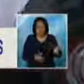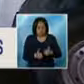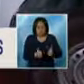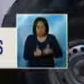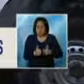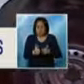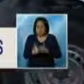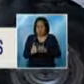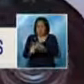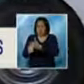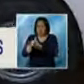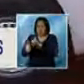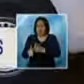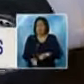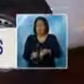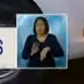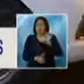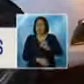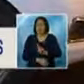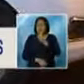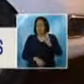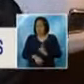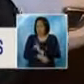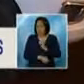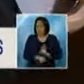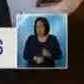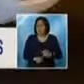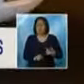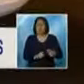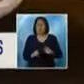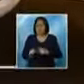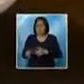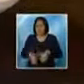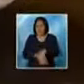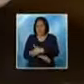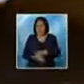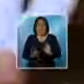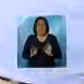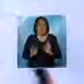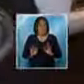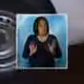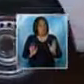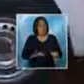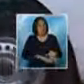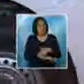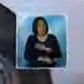intensa persecución que ha durado más de una hora en varias calles, las más peligrosas del Callao.